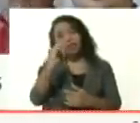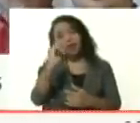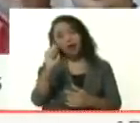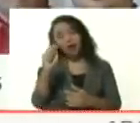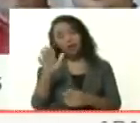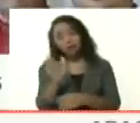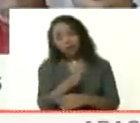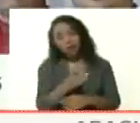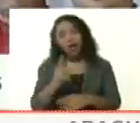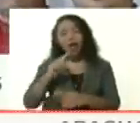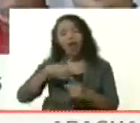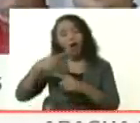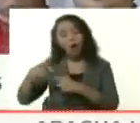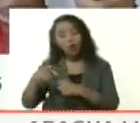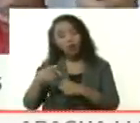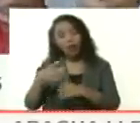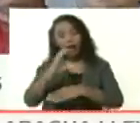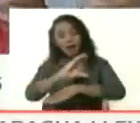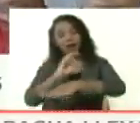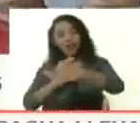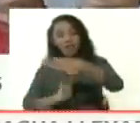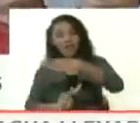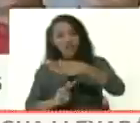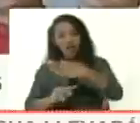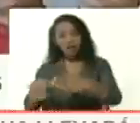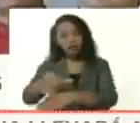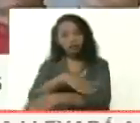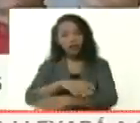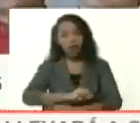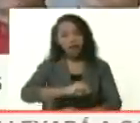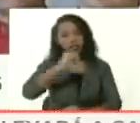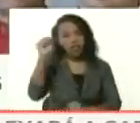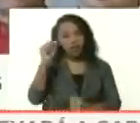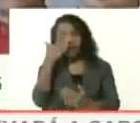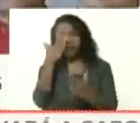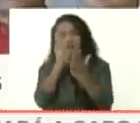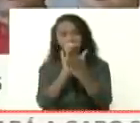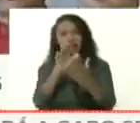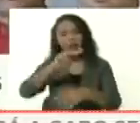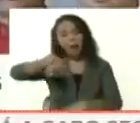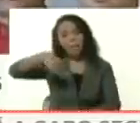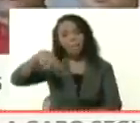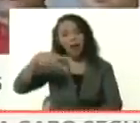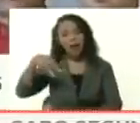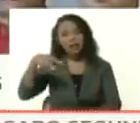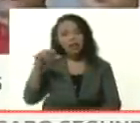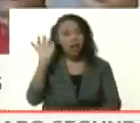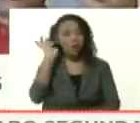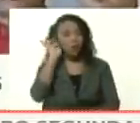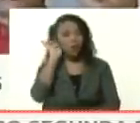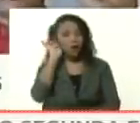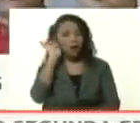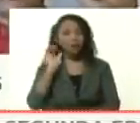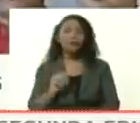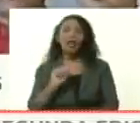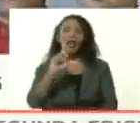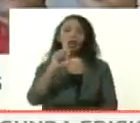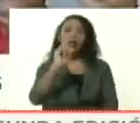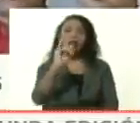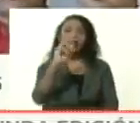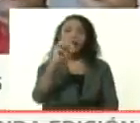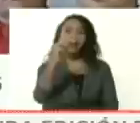en la Avenida Libertador, y nos encontramos allá frente a la Plaza Linarrón. ¿Cómo se llama esa iglesia?